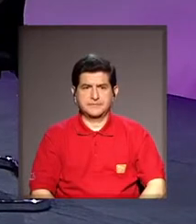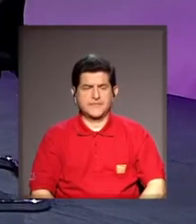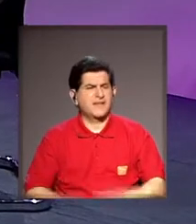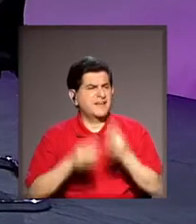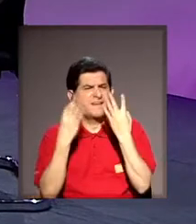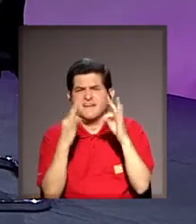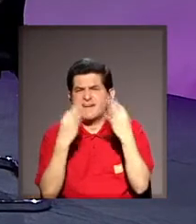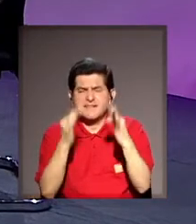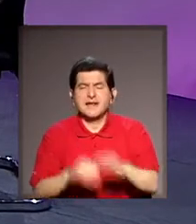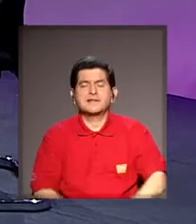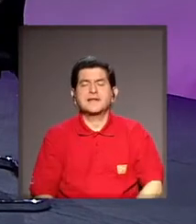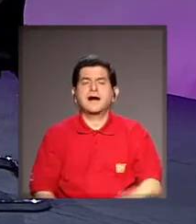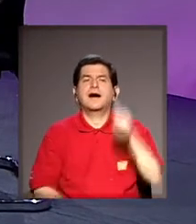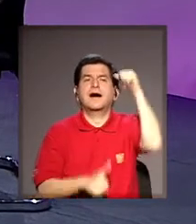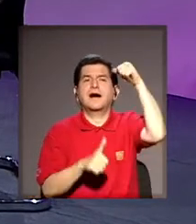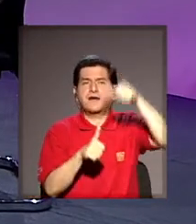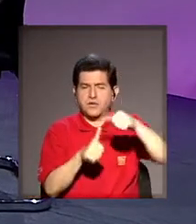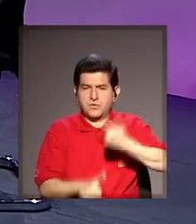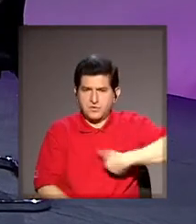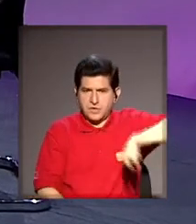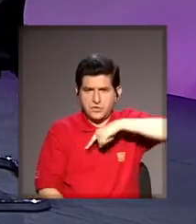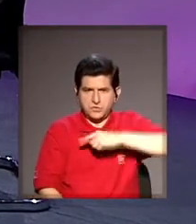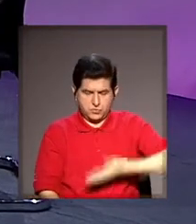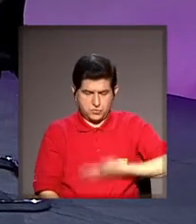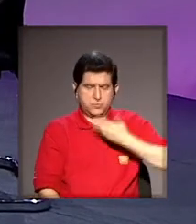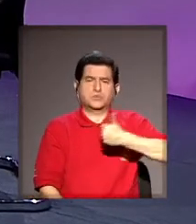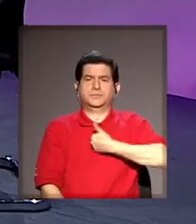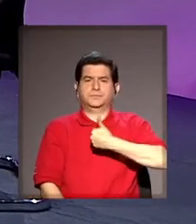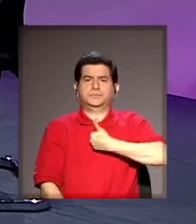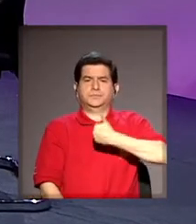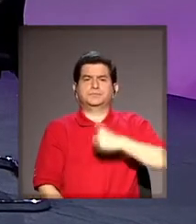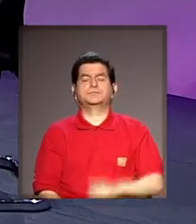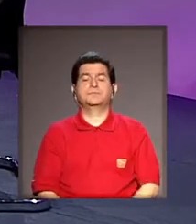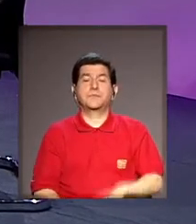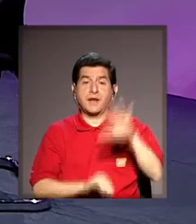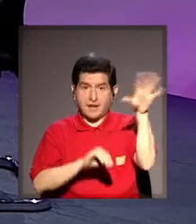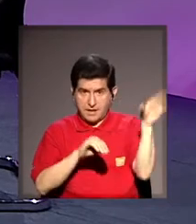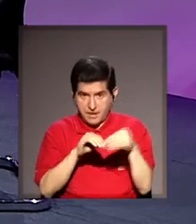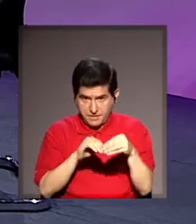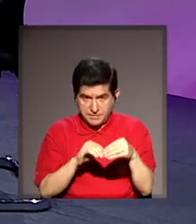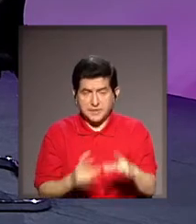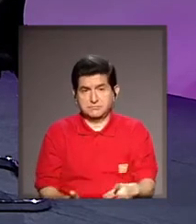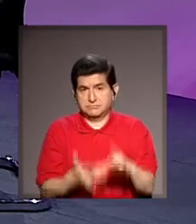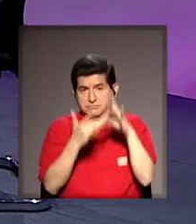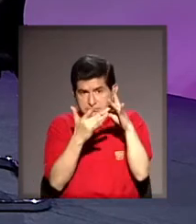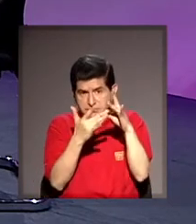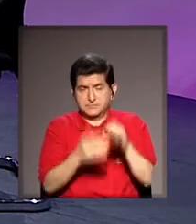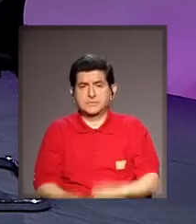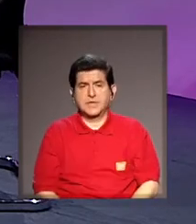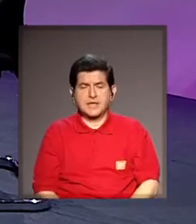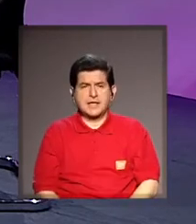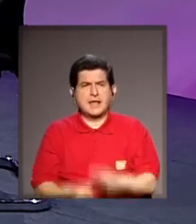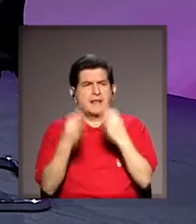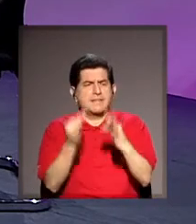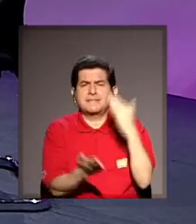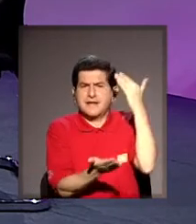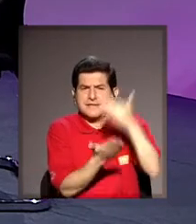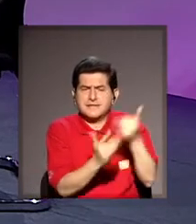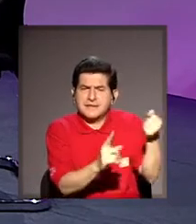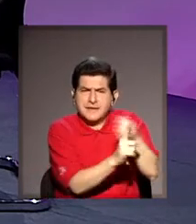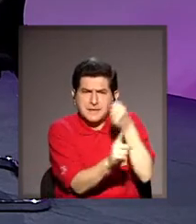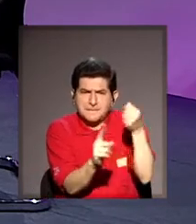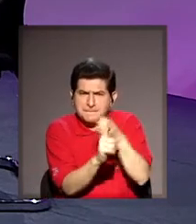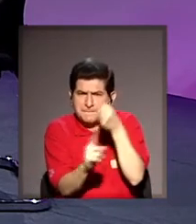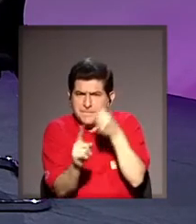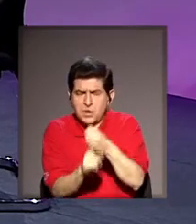busca es recordarnos que estamos orgullosos por lo que somos verdad y que además sobre todo ponemos un alto a la violencia